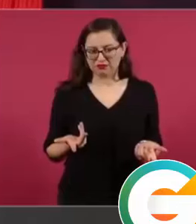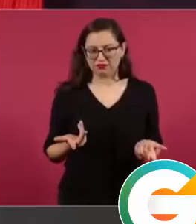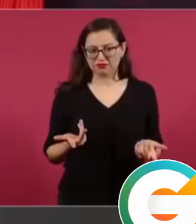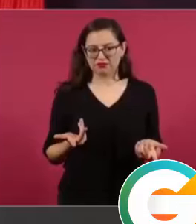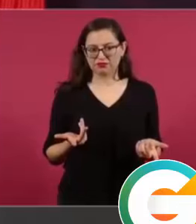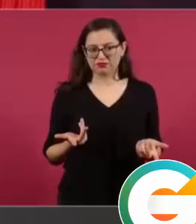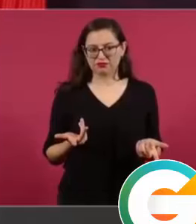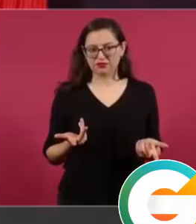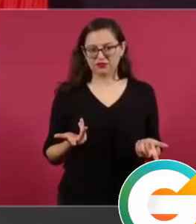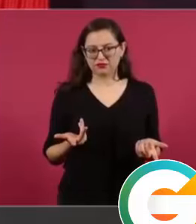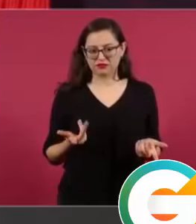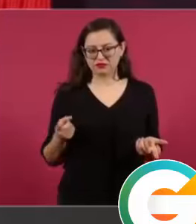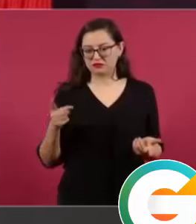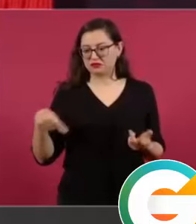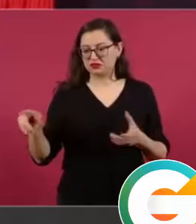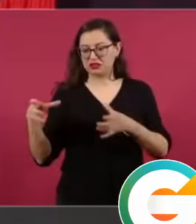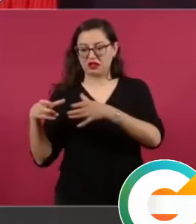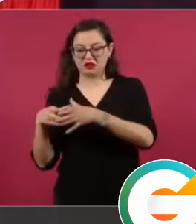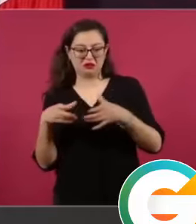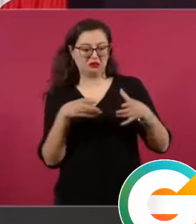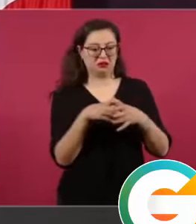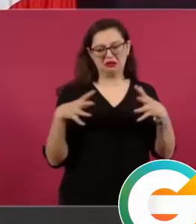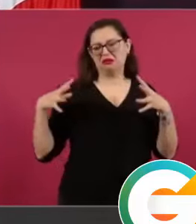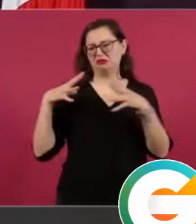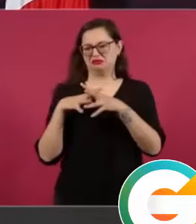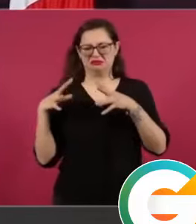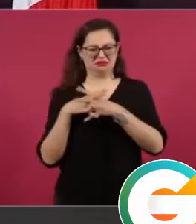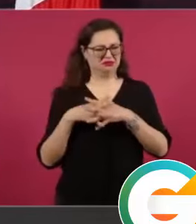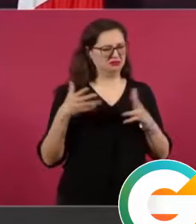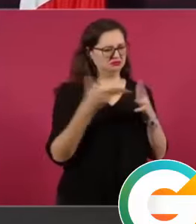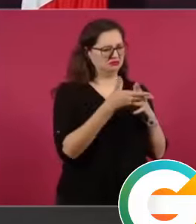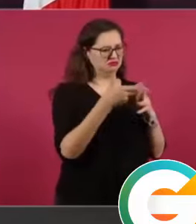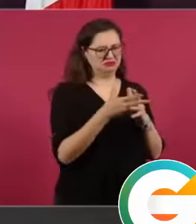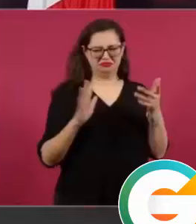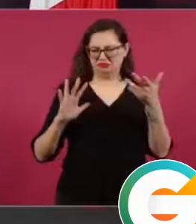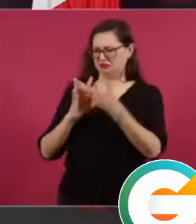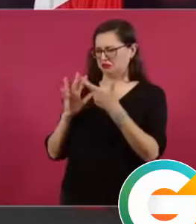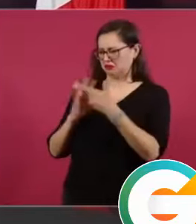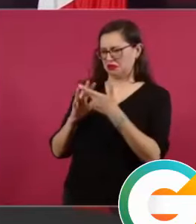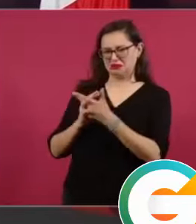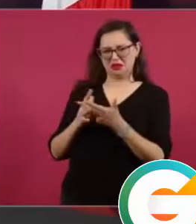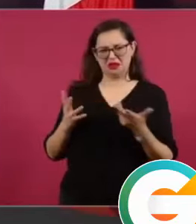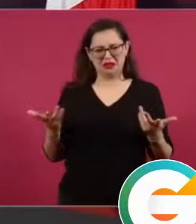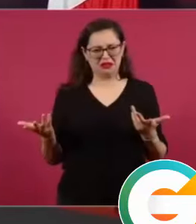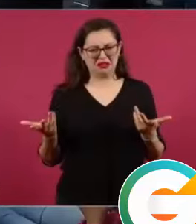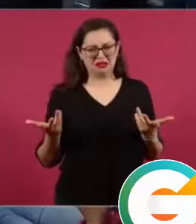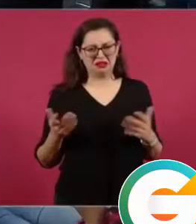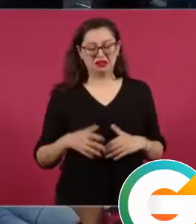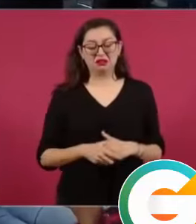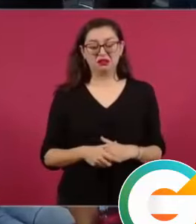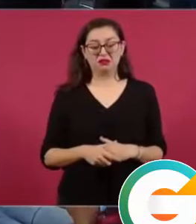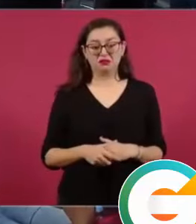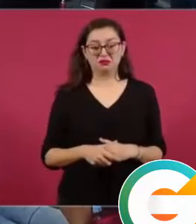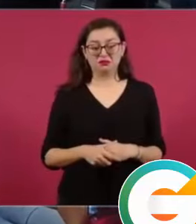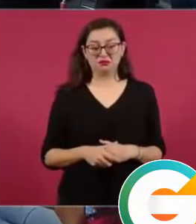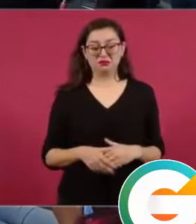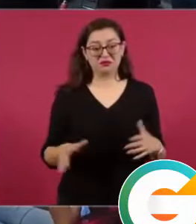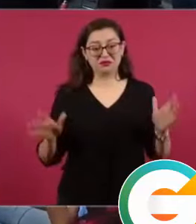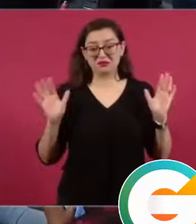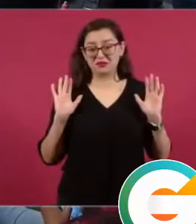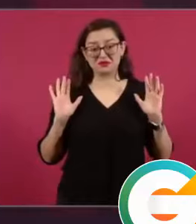que no afecten a otros y que no se afecten entre ellos. ¿Que se sienten a negociar? No, pues ese